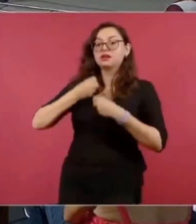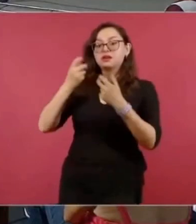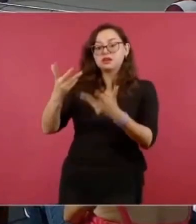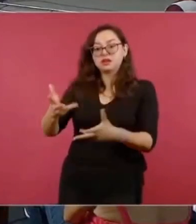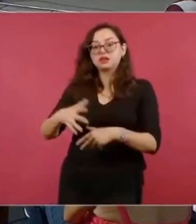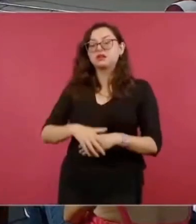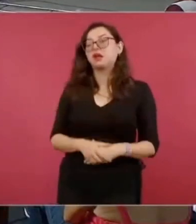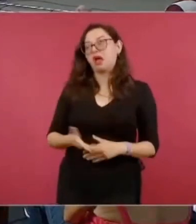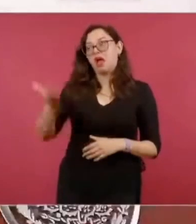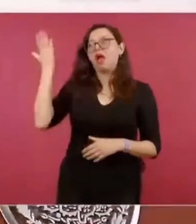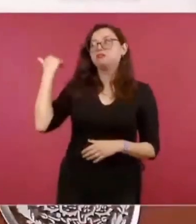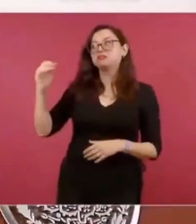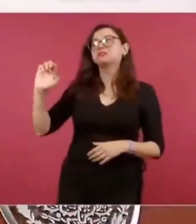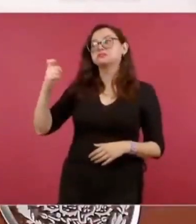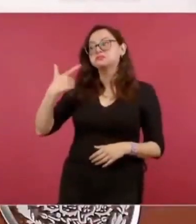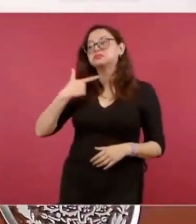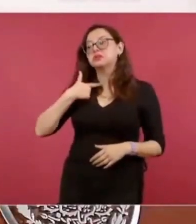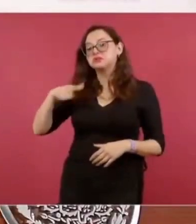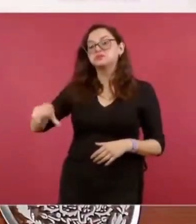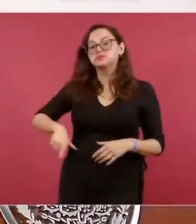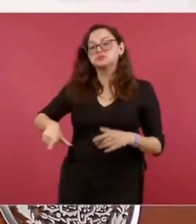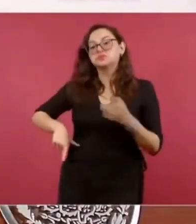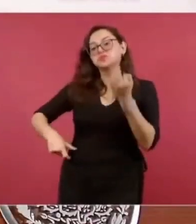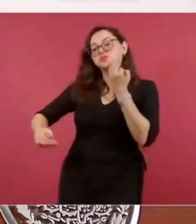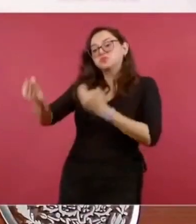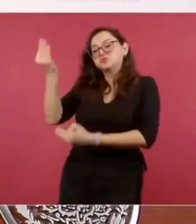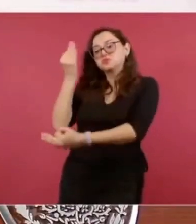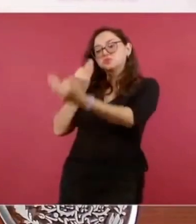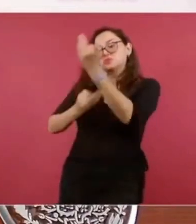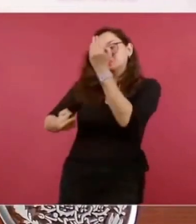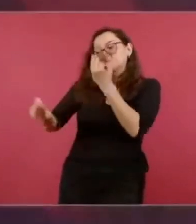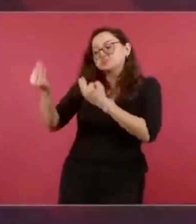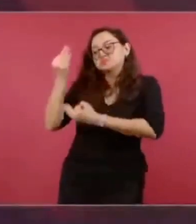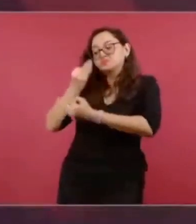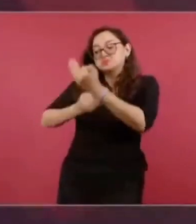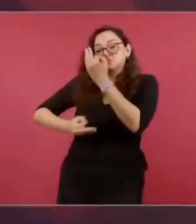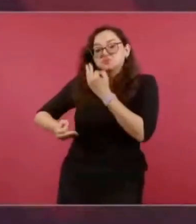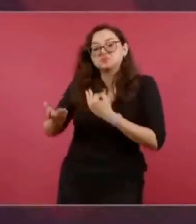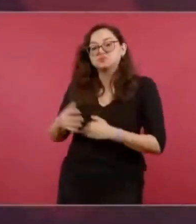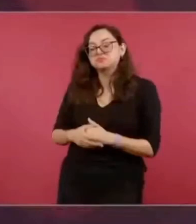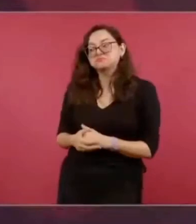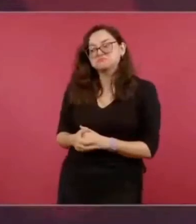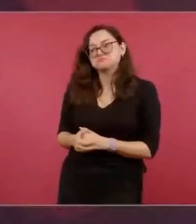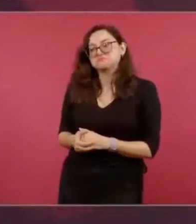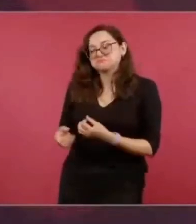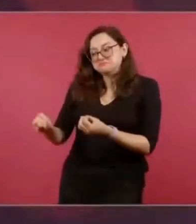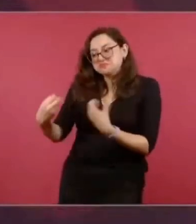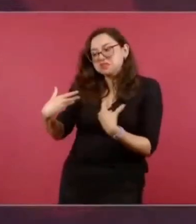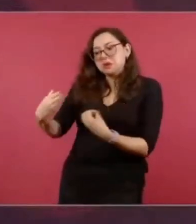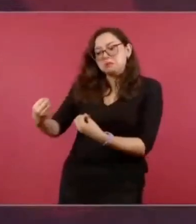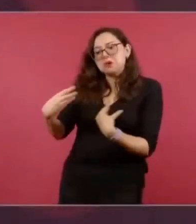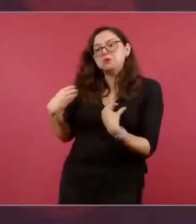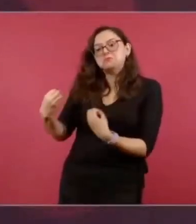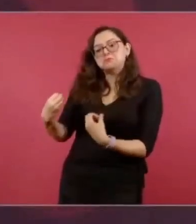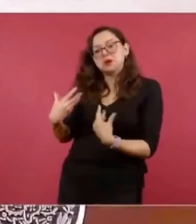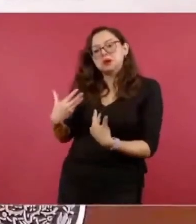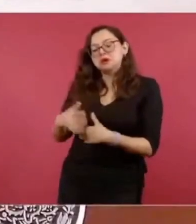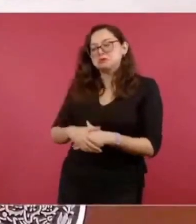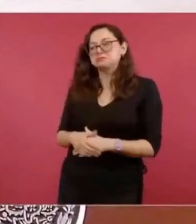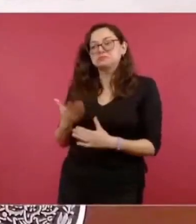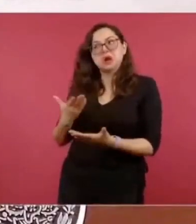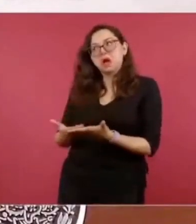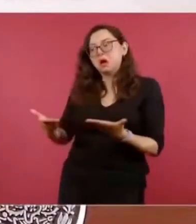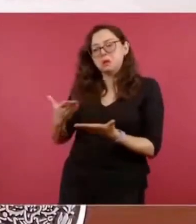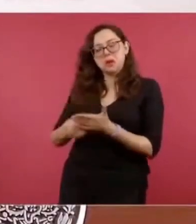Decía, es que nos atendían bien, nos apapachaban. Pues ahora